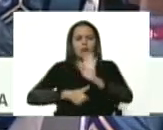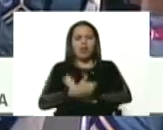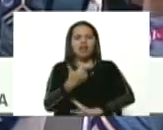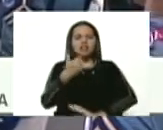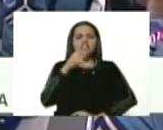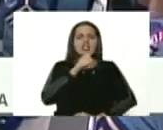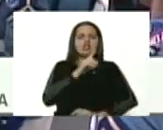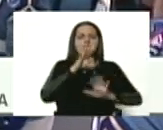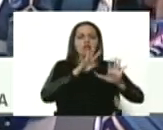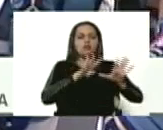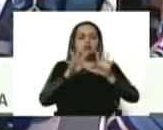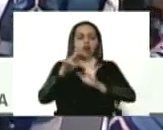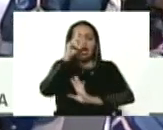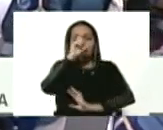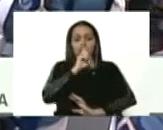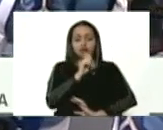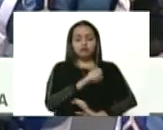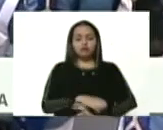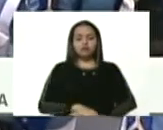años.